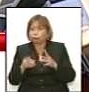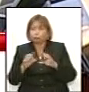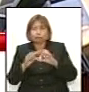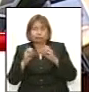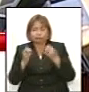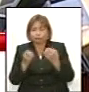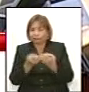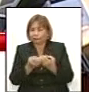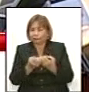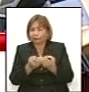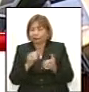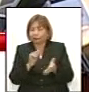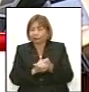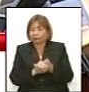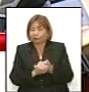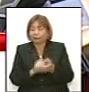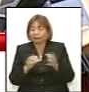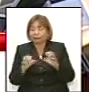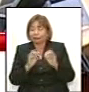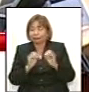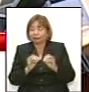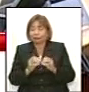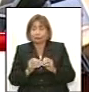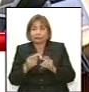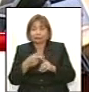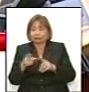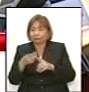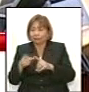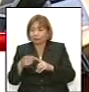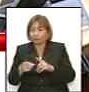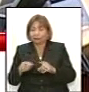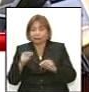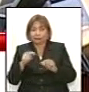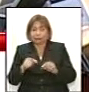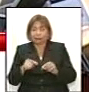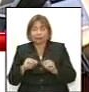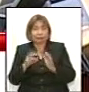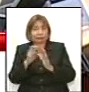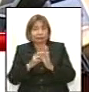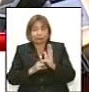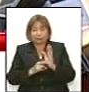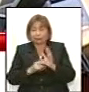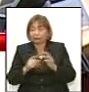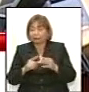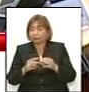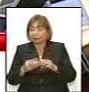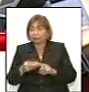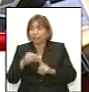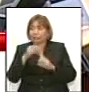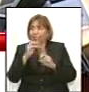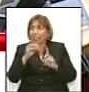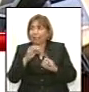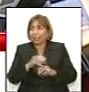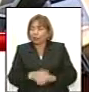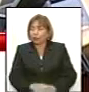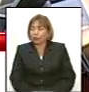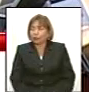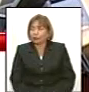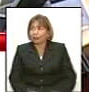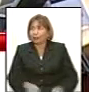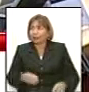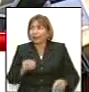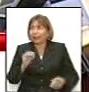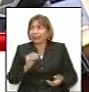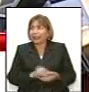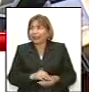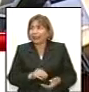equipo que contribuye desde distintas regiones, además del país, en este proyecto especial. Y sí, definitivamente, habían algunas condiciones